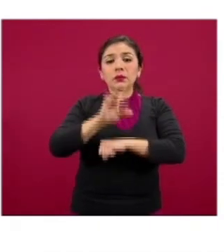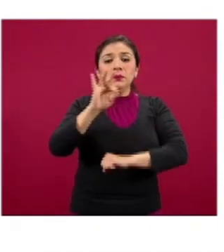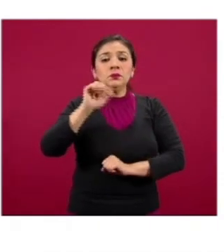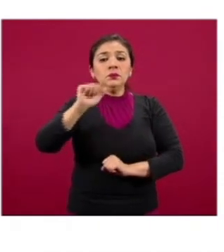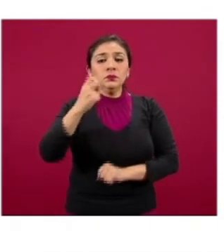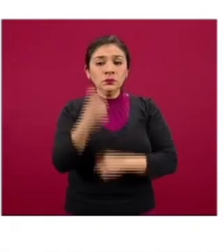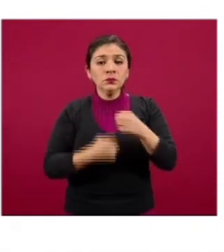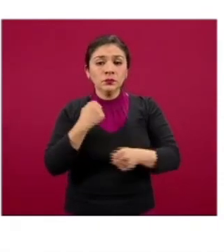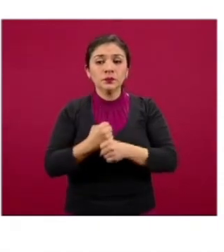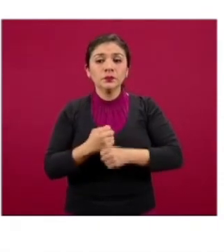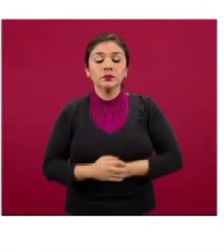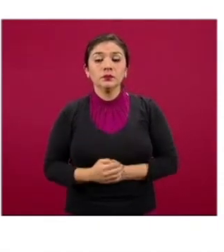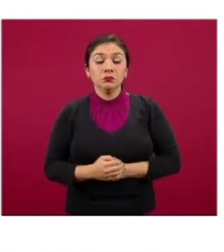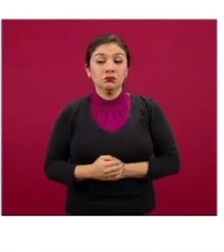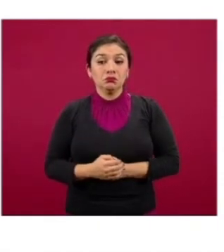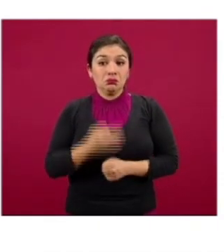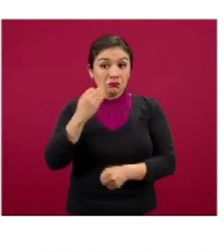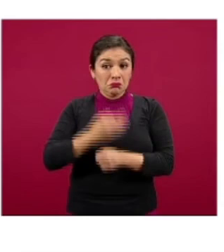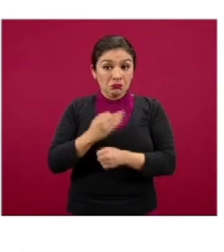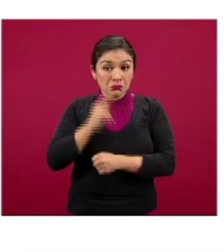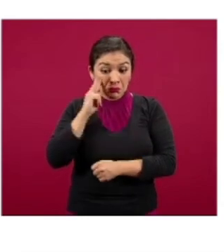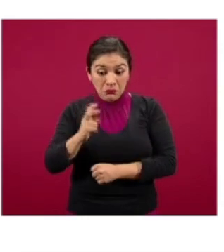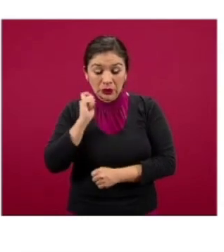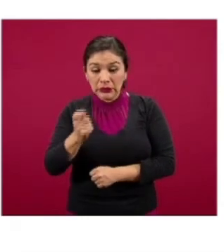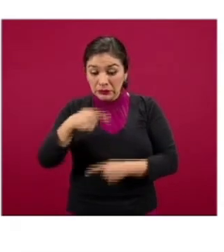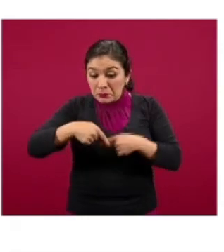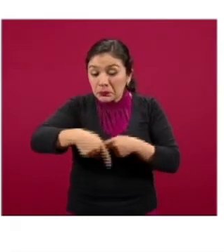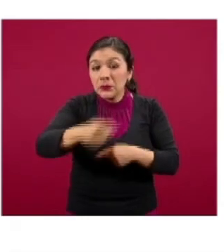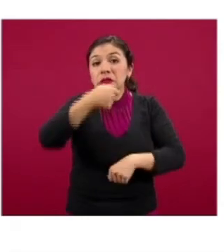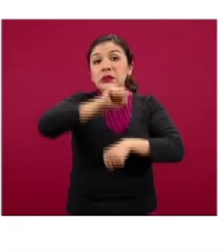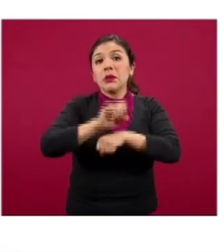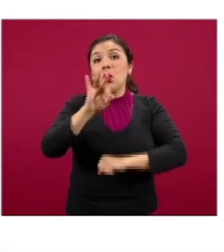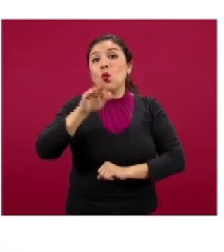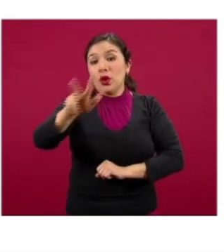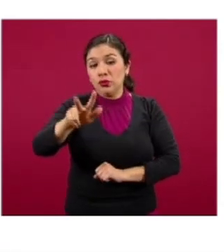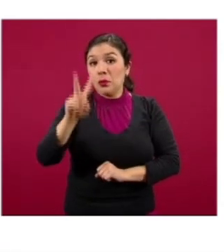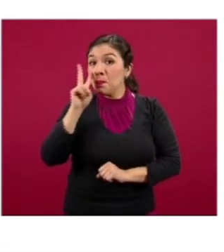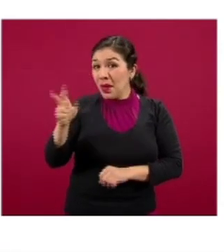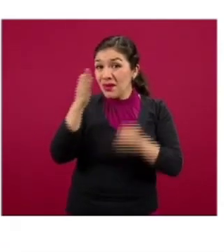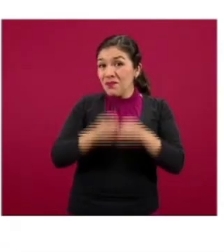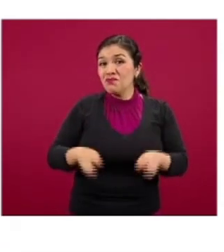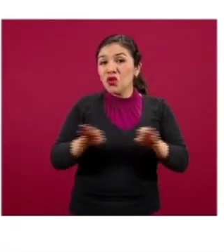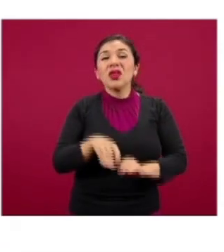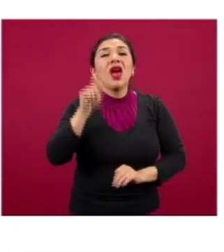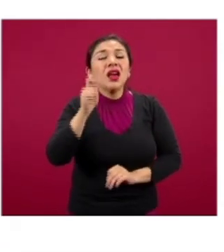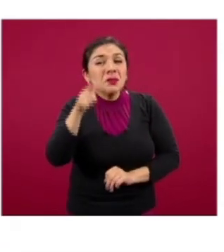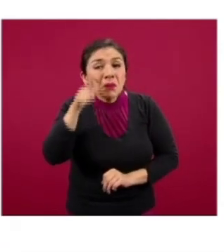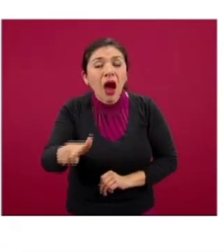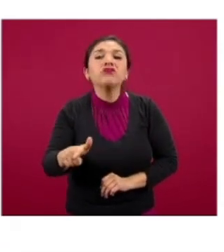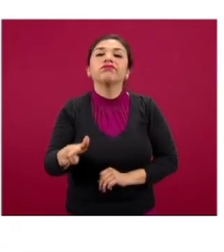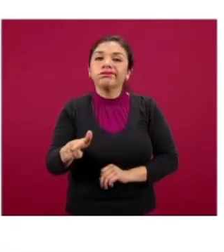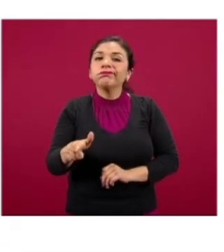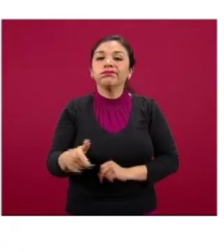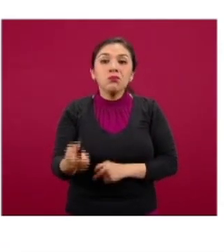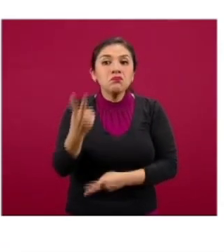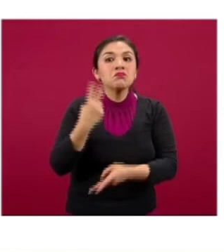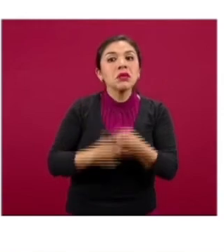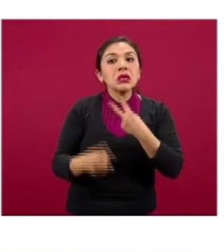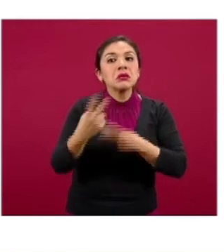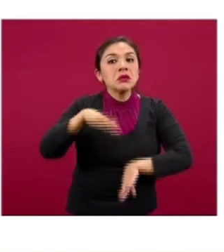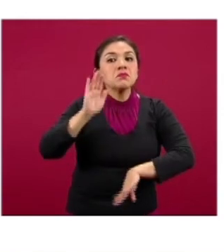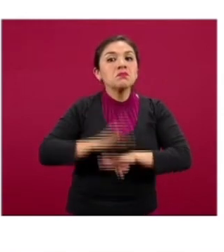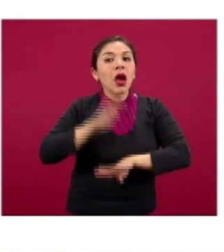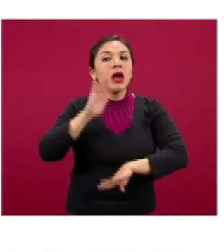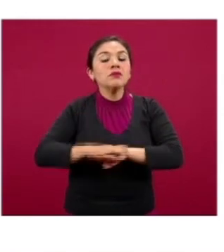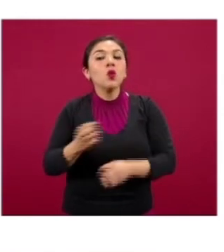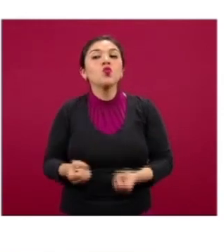46 del año. En este momento vivimos en la semana 48. Lo que es relevante aquí es ver la tendencia de incremento en el